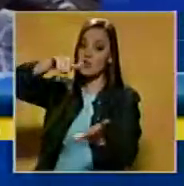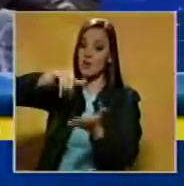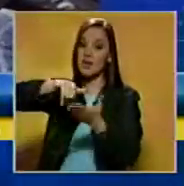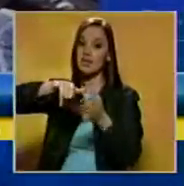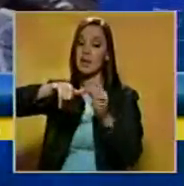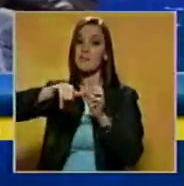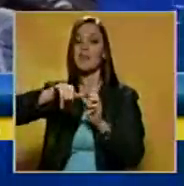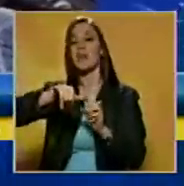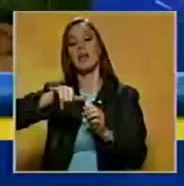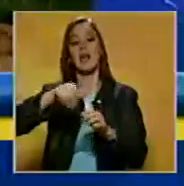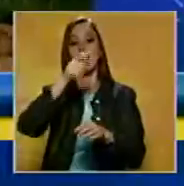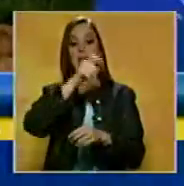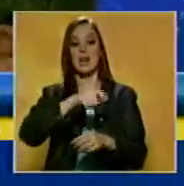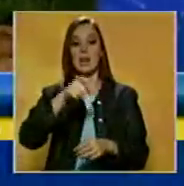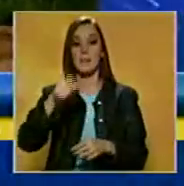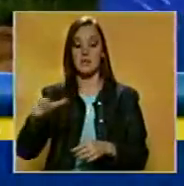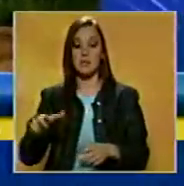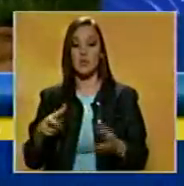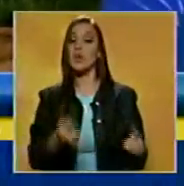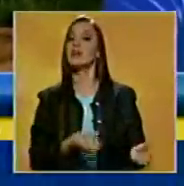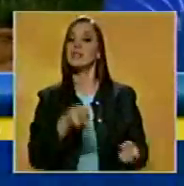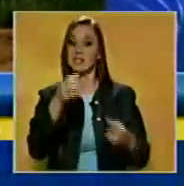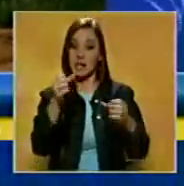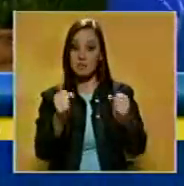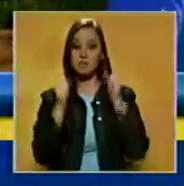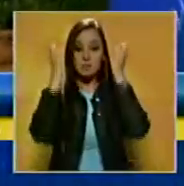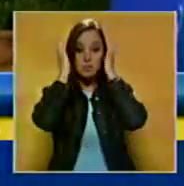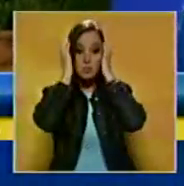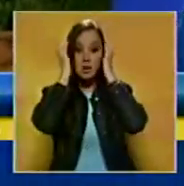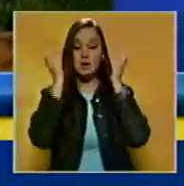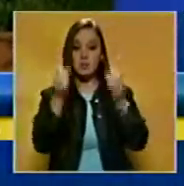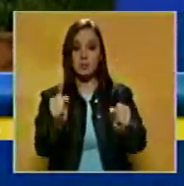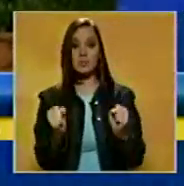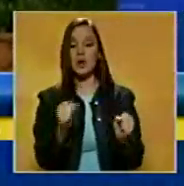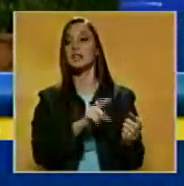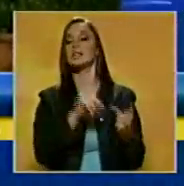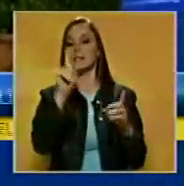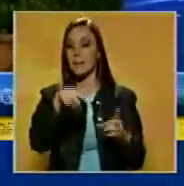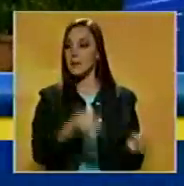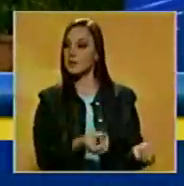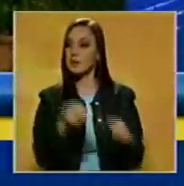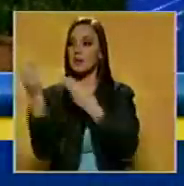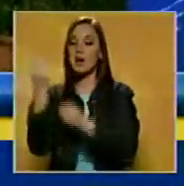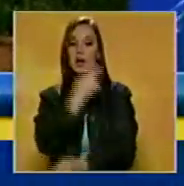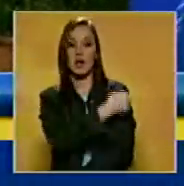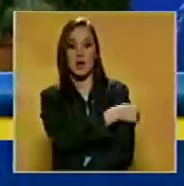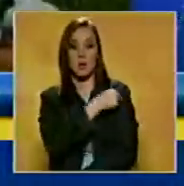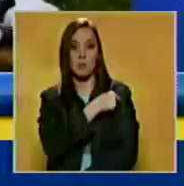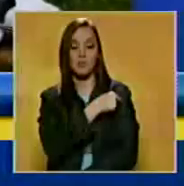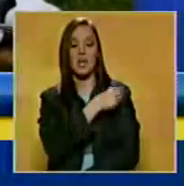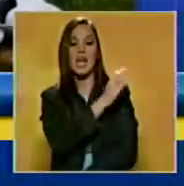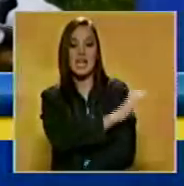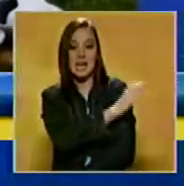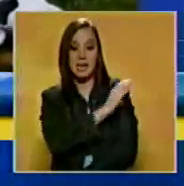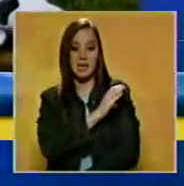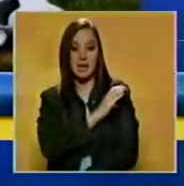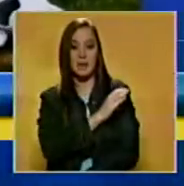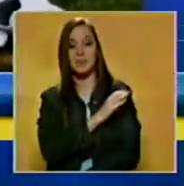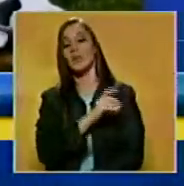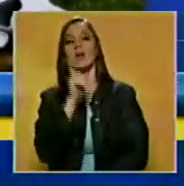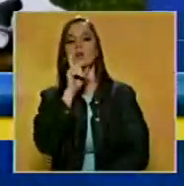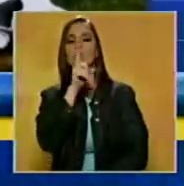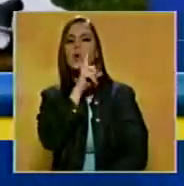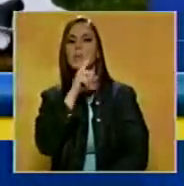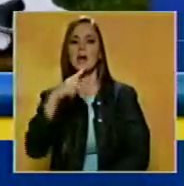los tripulantes tuvieron que ser también trasladados a centros o a clínicas de Caracas. El piloto y el copiloto de la nave, de nombre